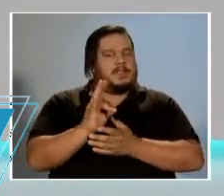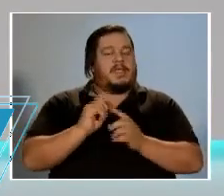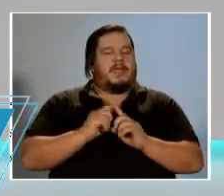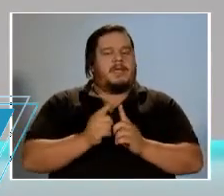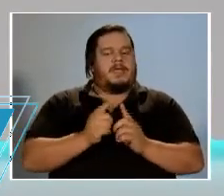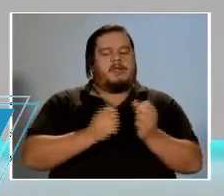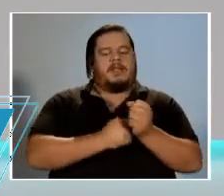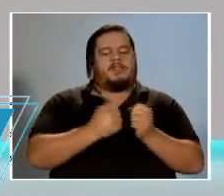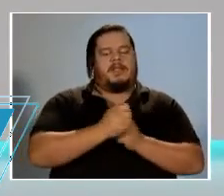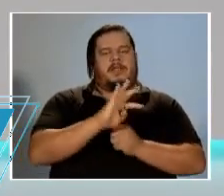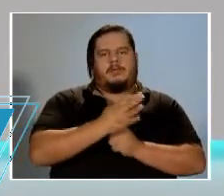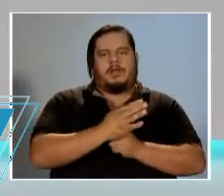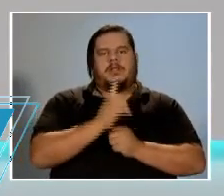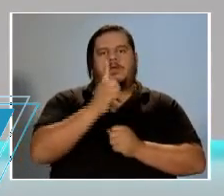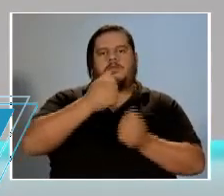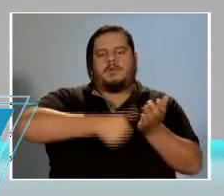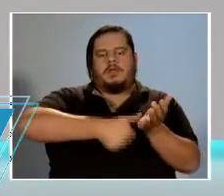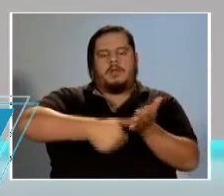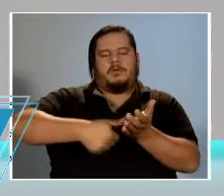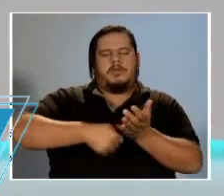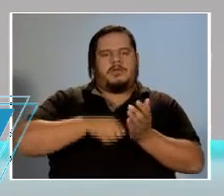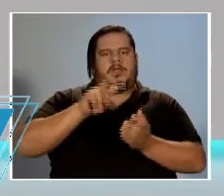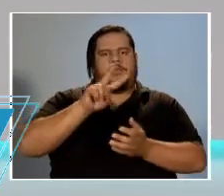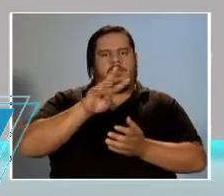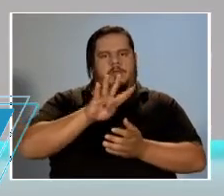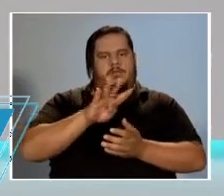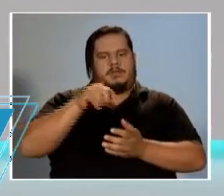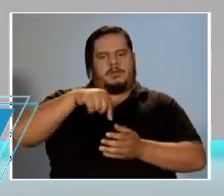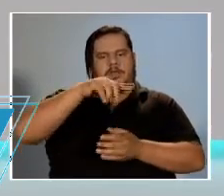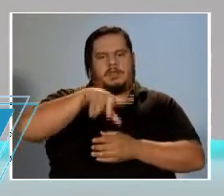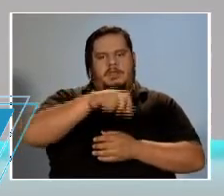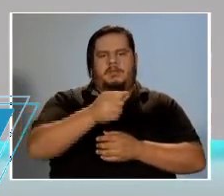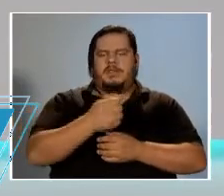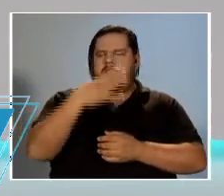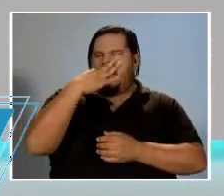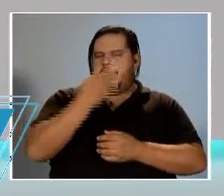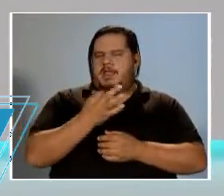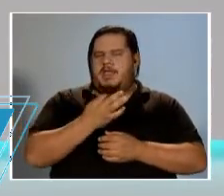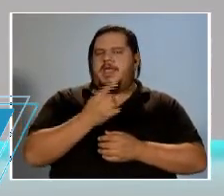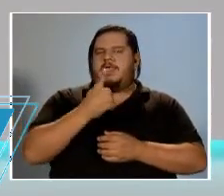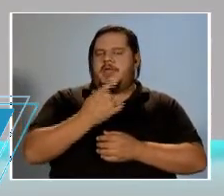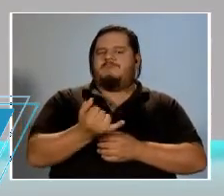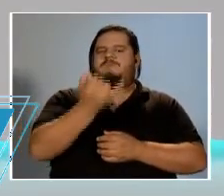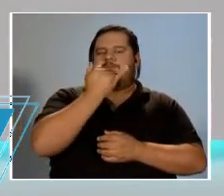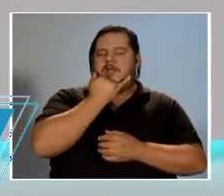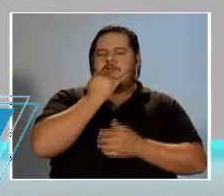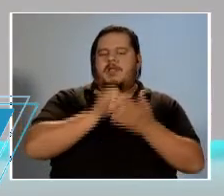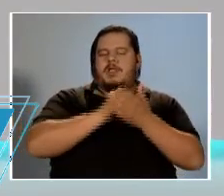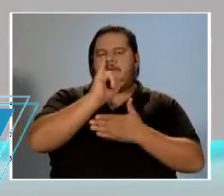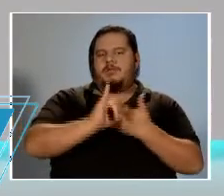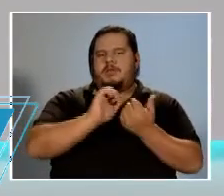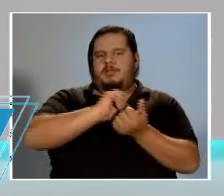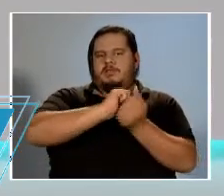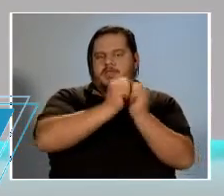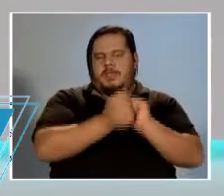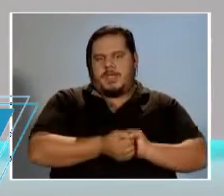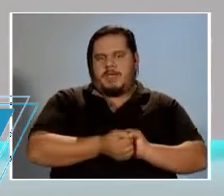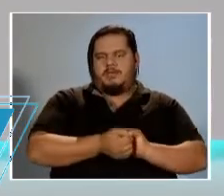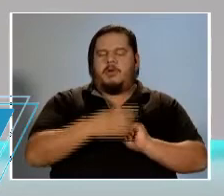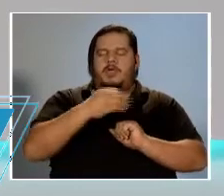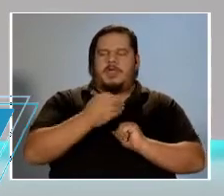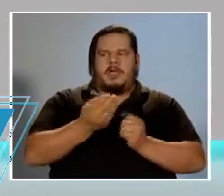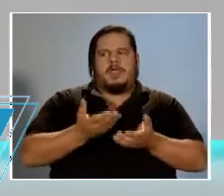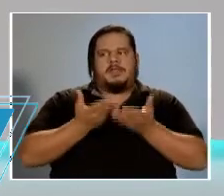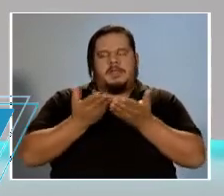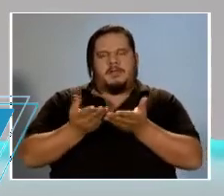la sala luego, en una votación del 24 de este mes, considera que es un vicio sustancial en el proyecto de reforma y así se lo hace